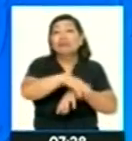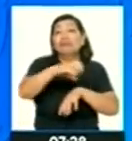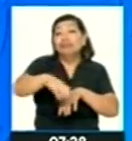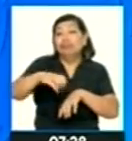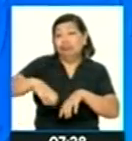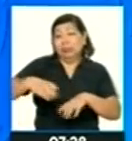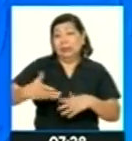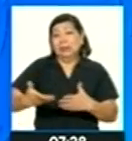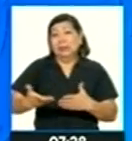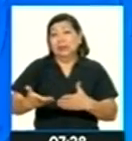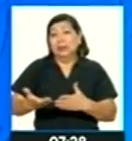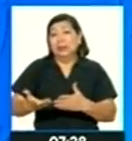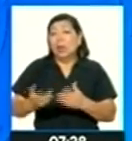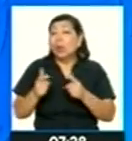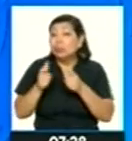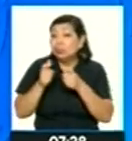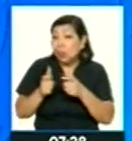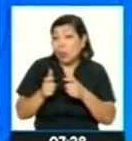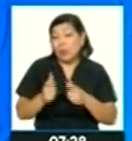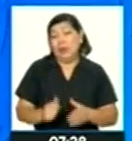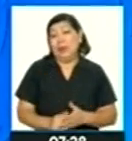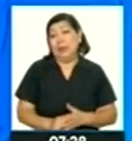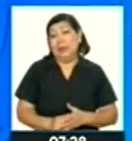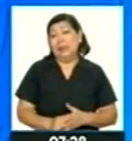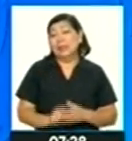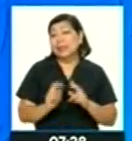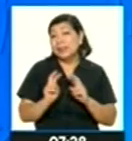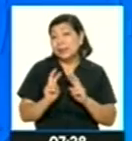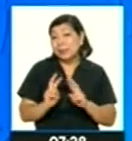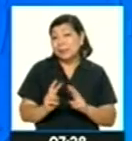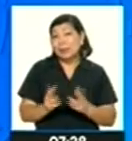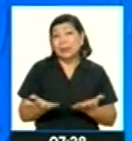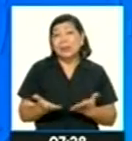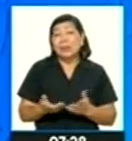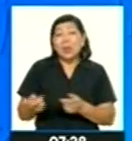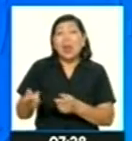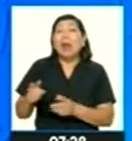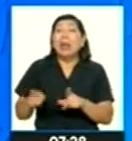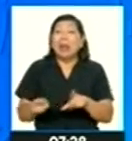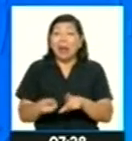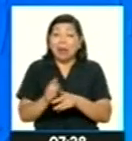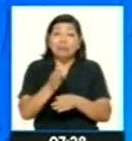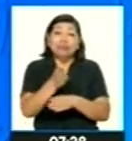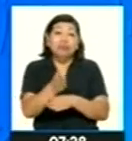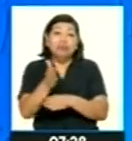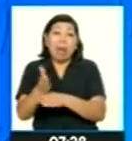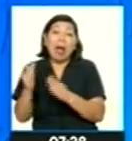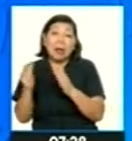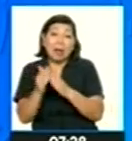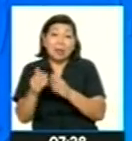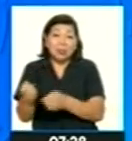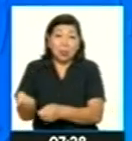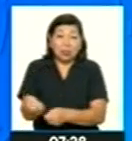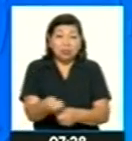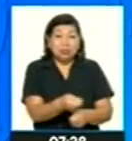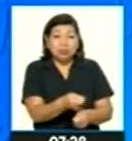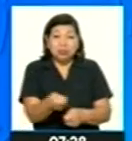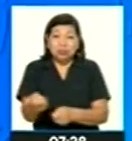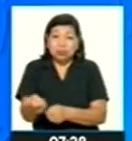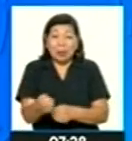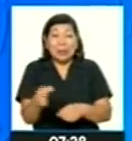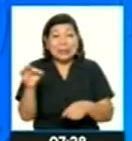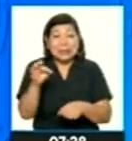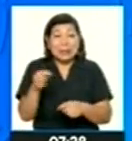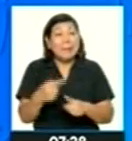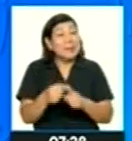debemos participar en el control de vectores. Se está haciendo fumigación para eliminar los mosquitos adultos, pero